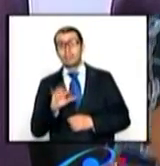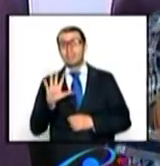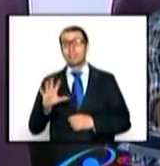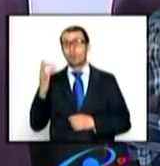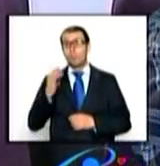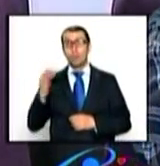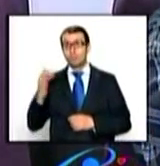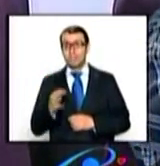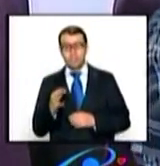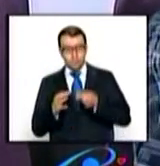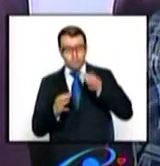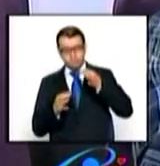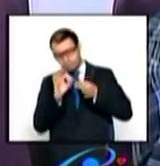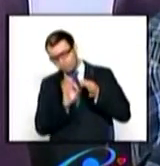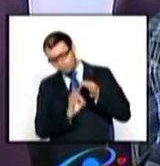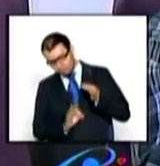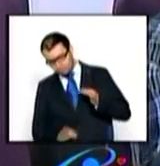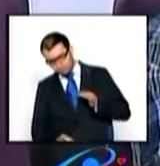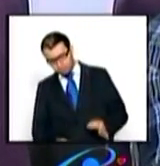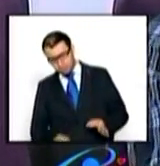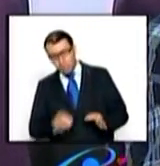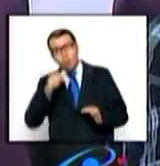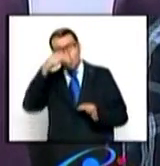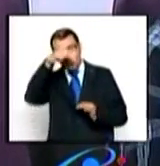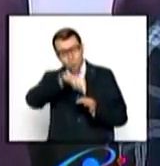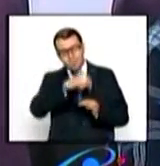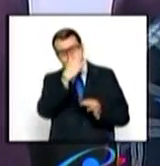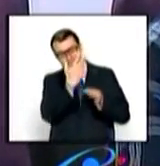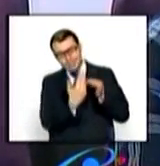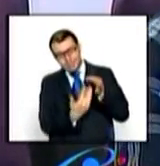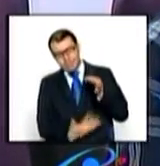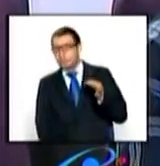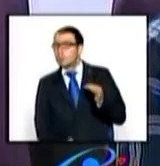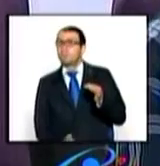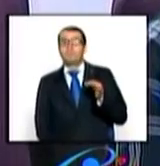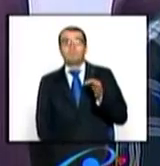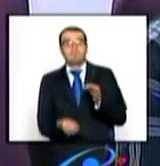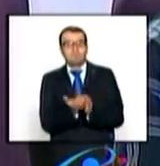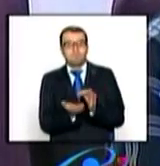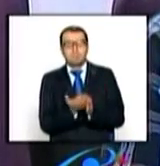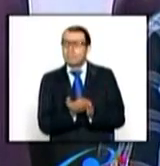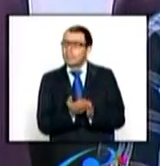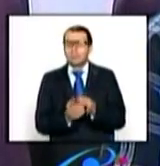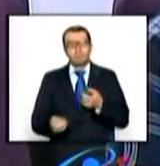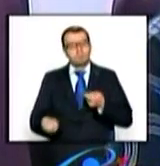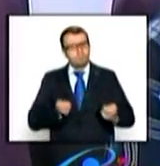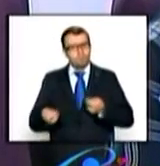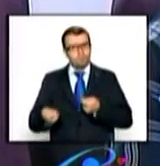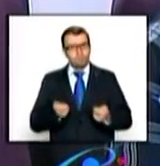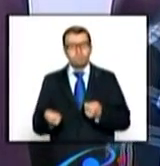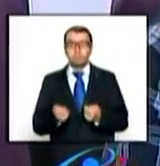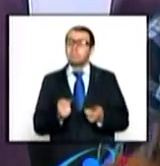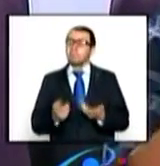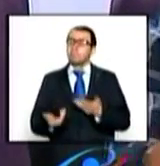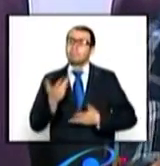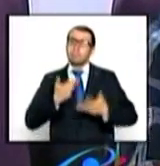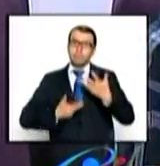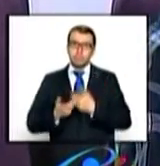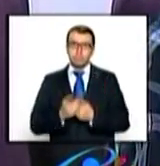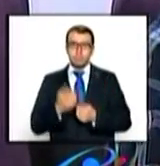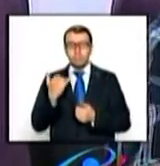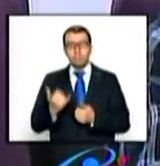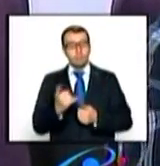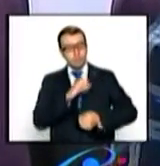oclusión, o sea, más del 85% de la luz por donde pasa la sangre estaba tapada, y empezamos una terapia combinada, como les mencioné al comienzo, de